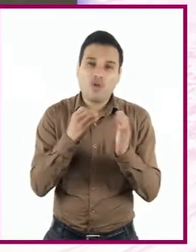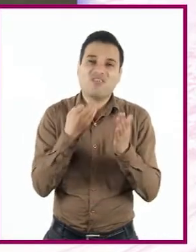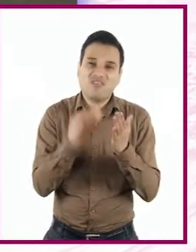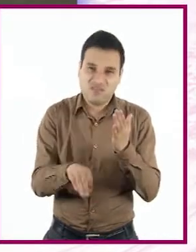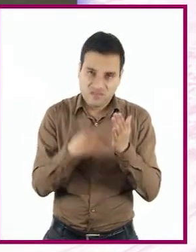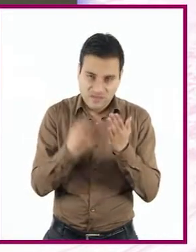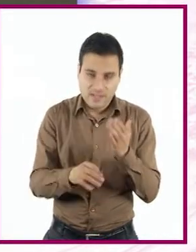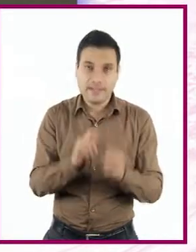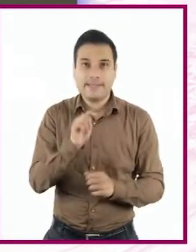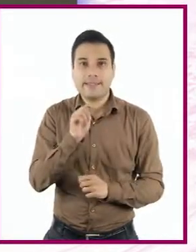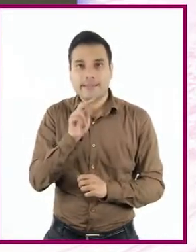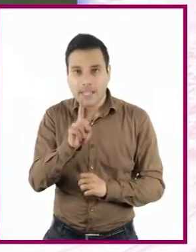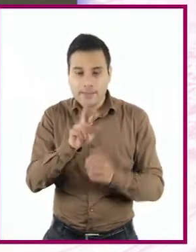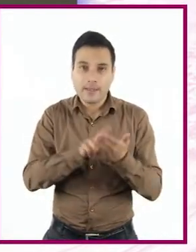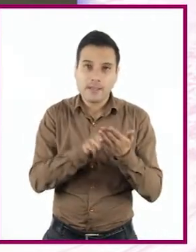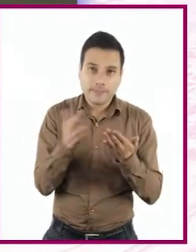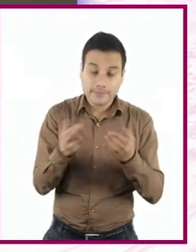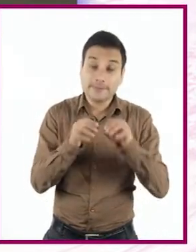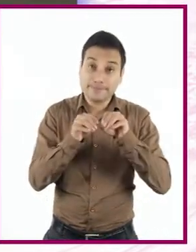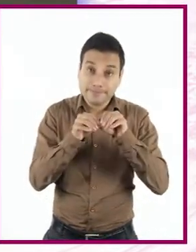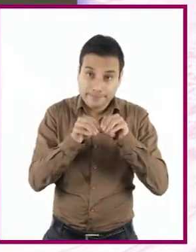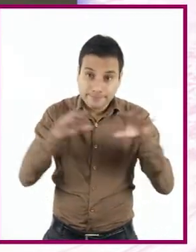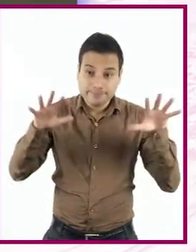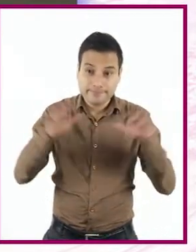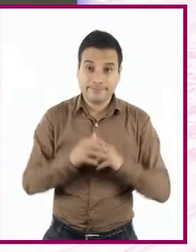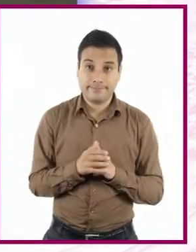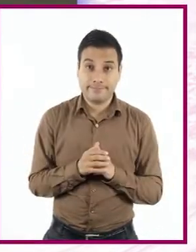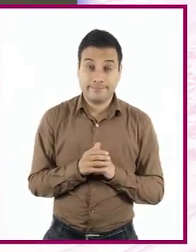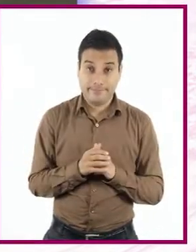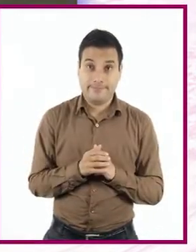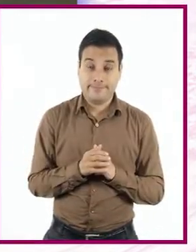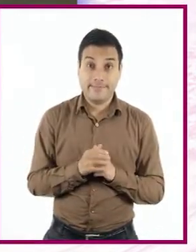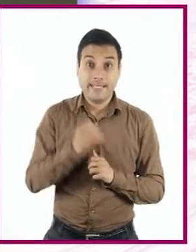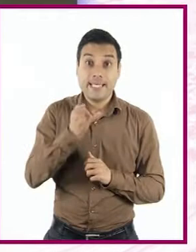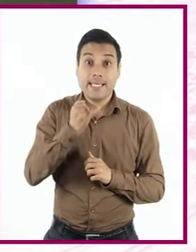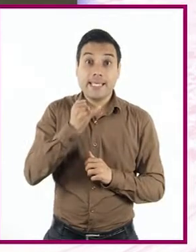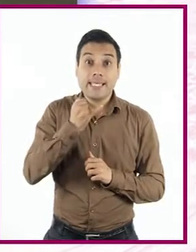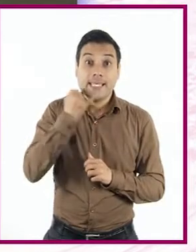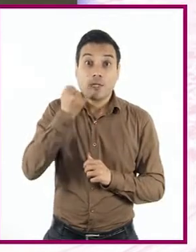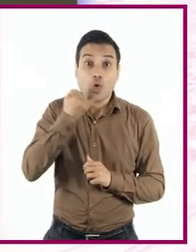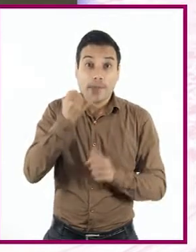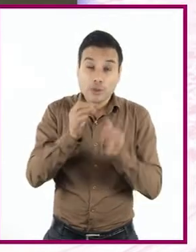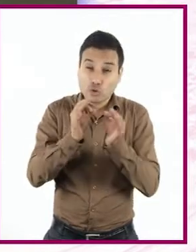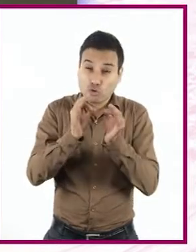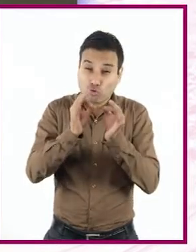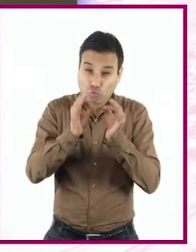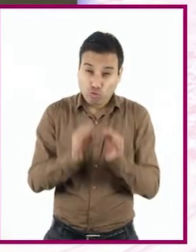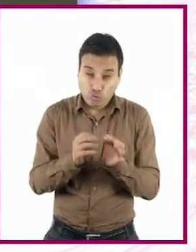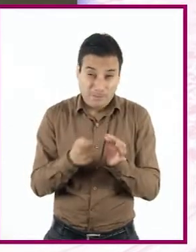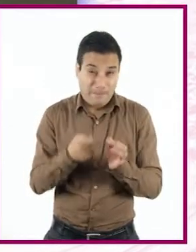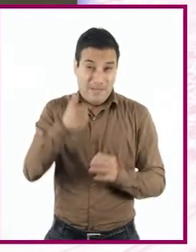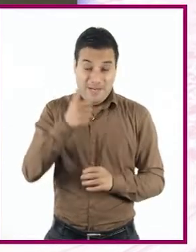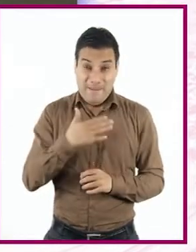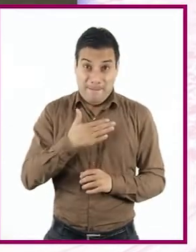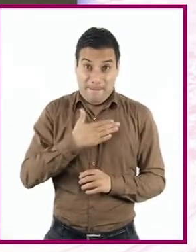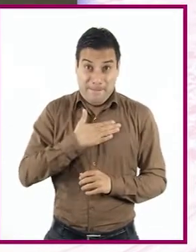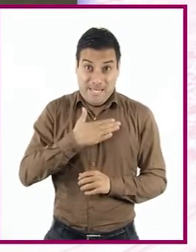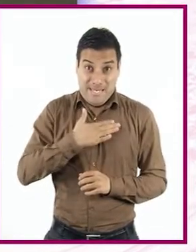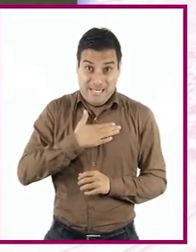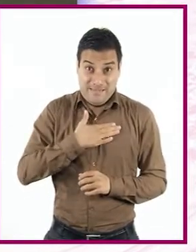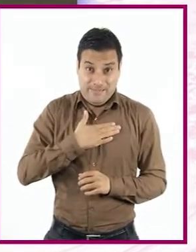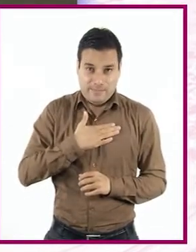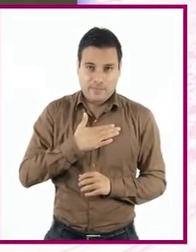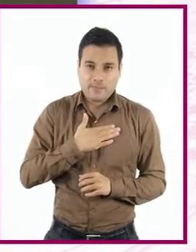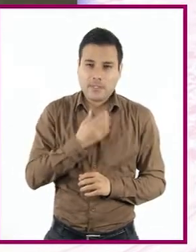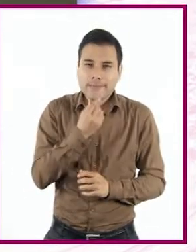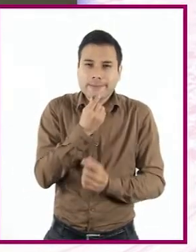de comunicación. La lengua materna tiene una importancia vital para los niños. Está